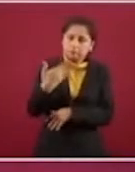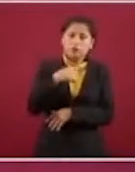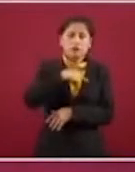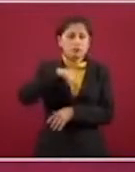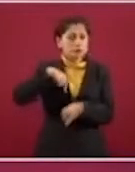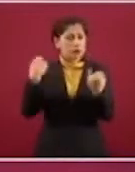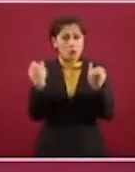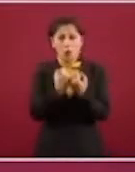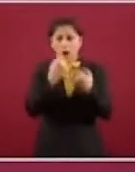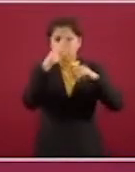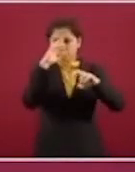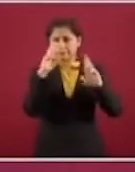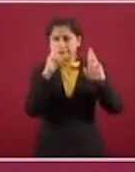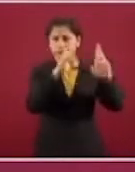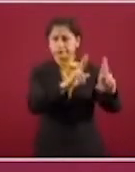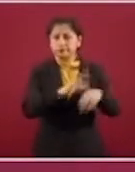correspondemos